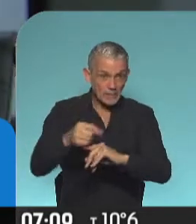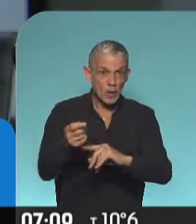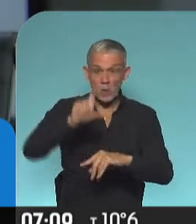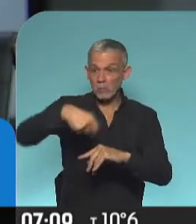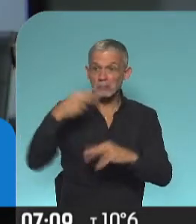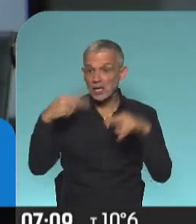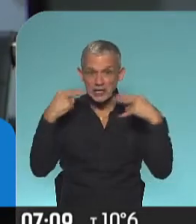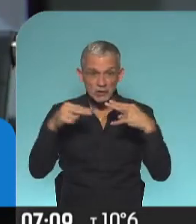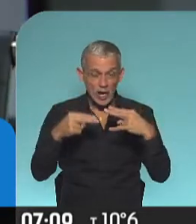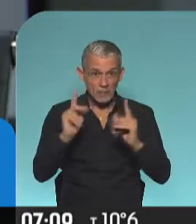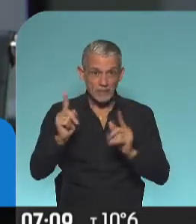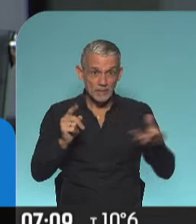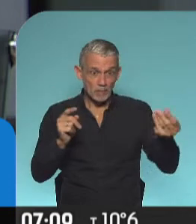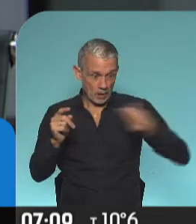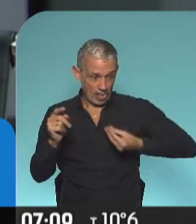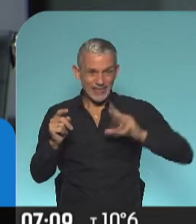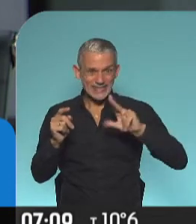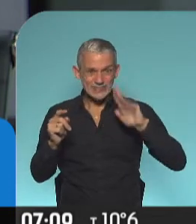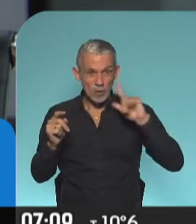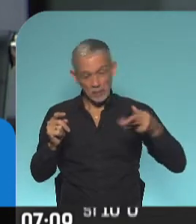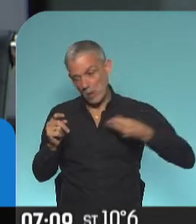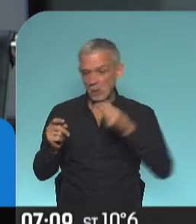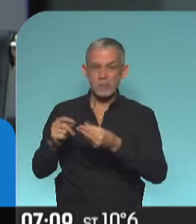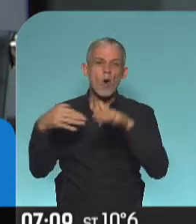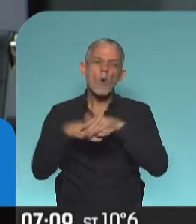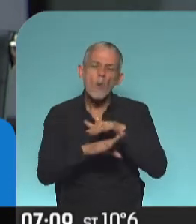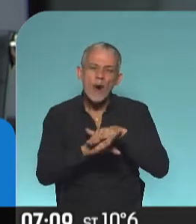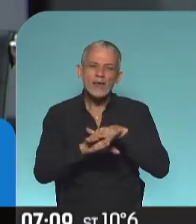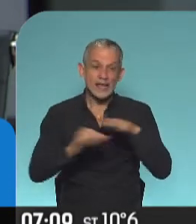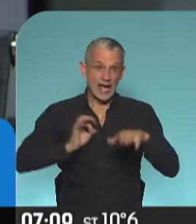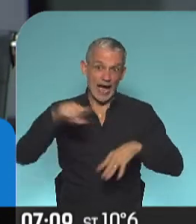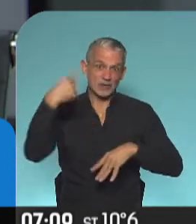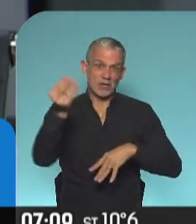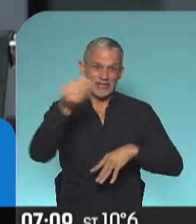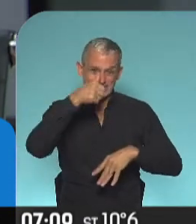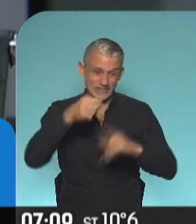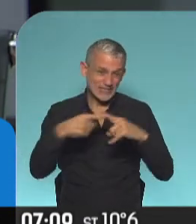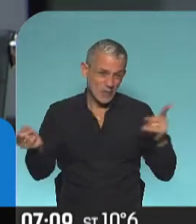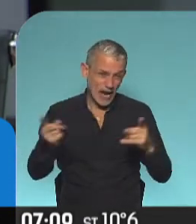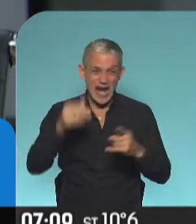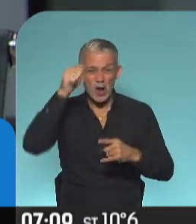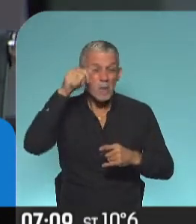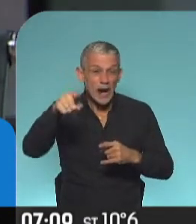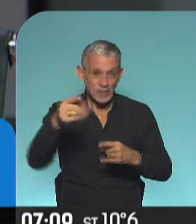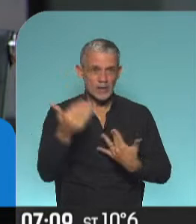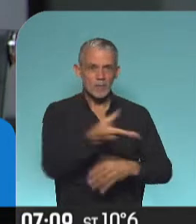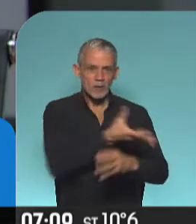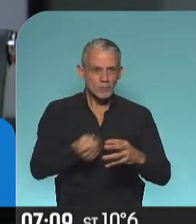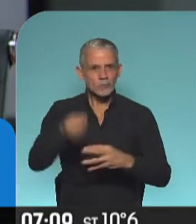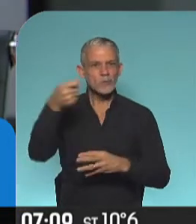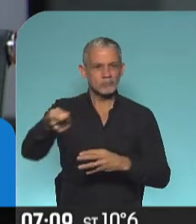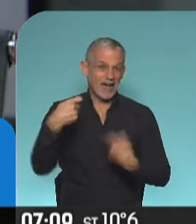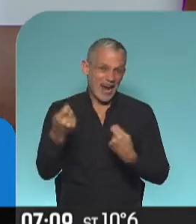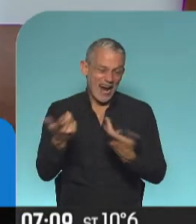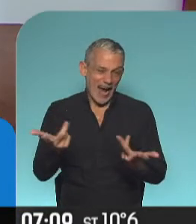un restaurante, por ejemplo, o lo guardás y el año que viene, si te vas un fin de semana largo a Mar del Plata, lo puedes reutilizar.